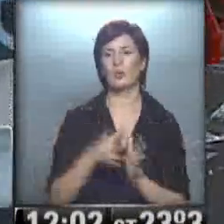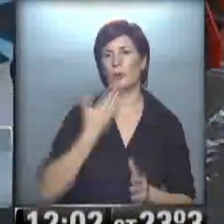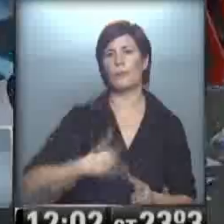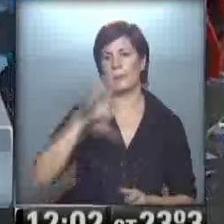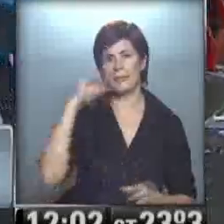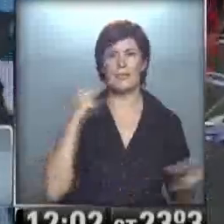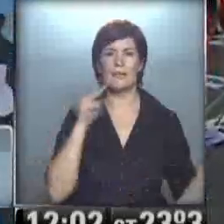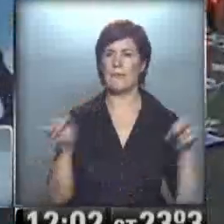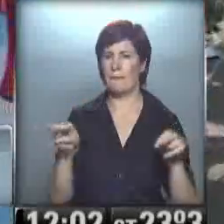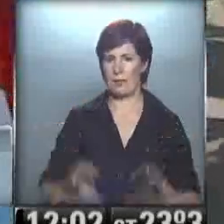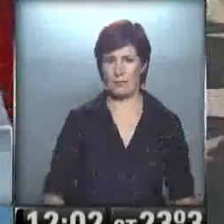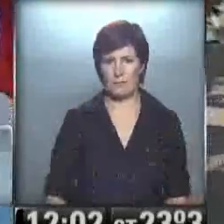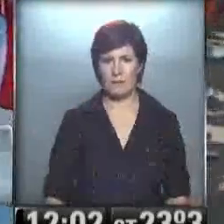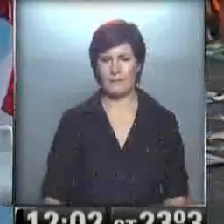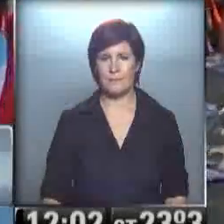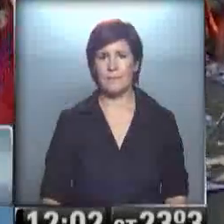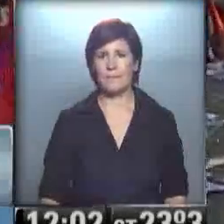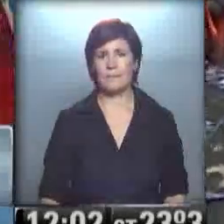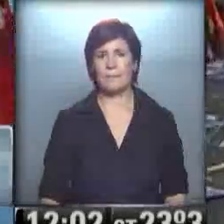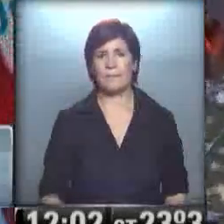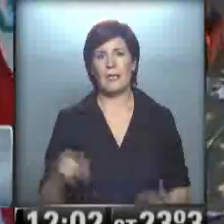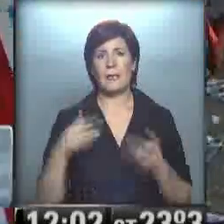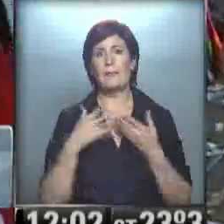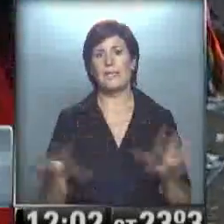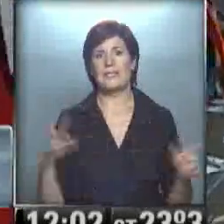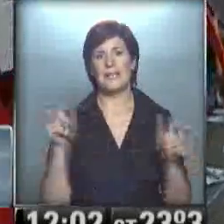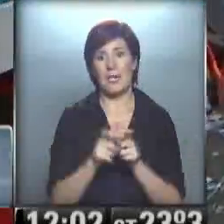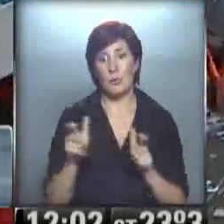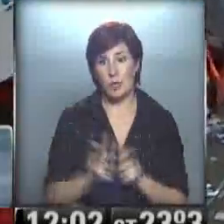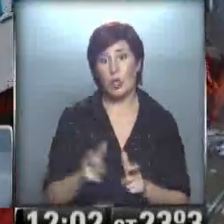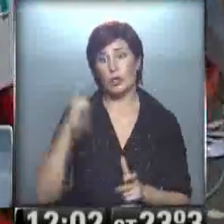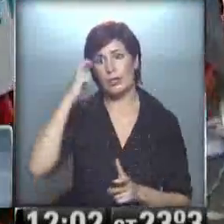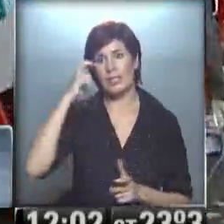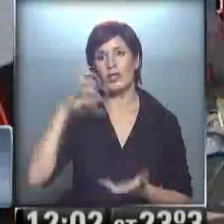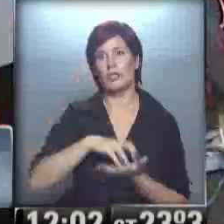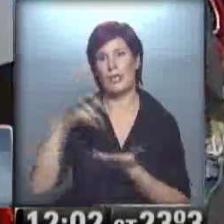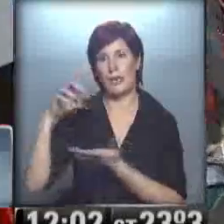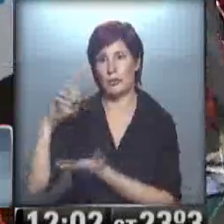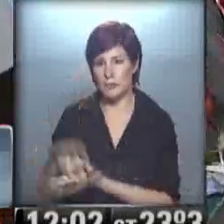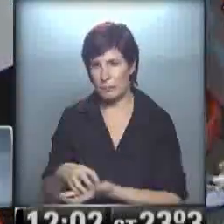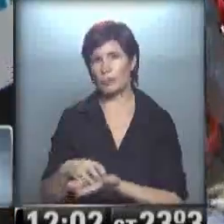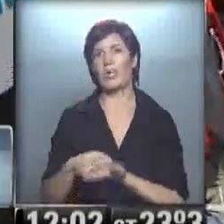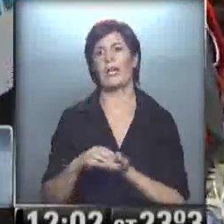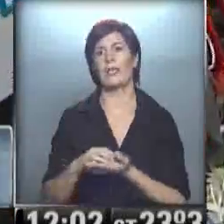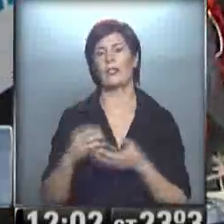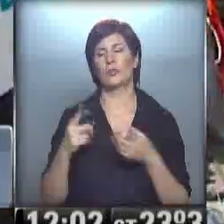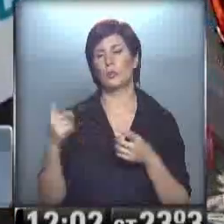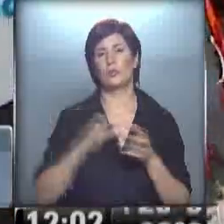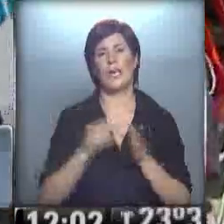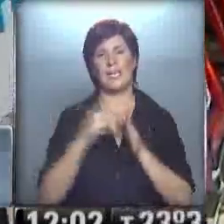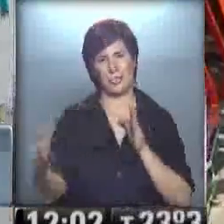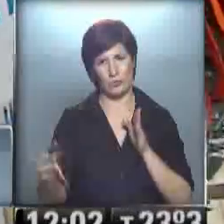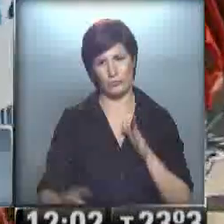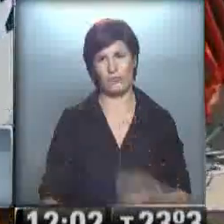la Presidenta de la Nación en esta apertura de las sesiones ordinarias en este